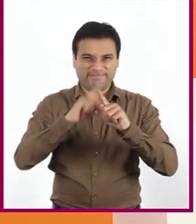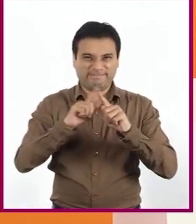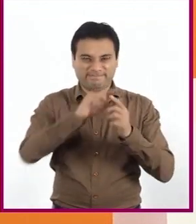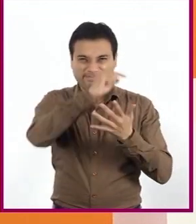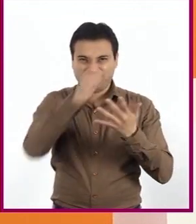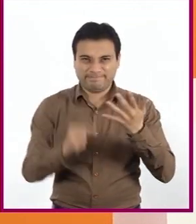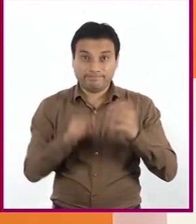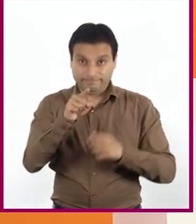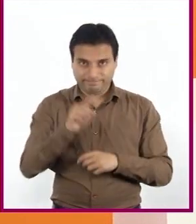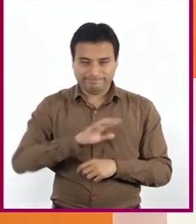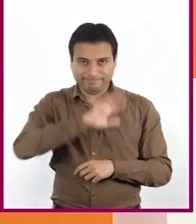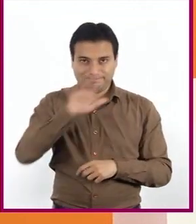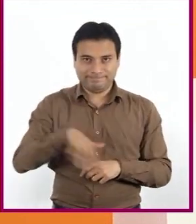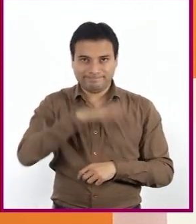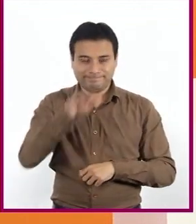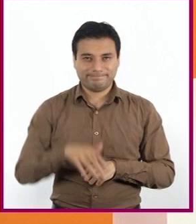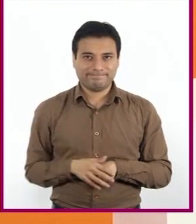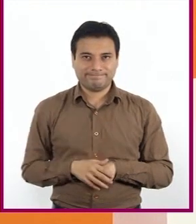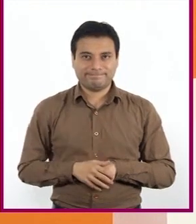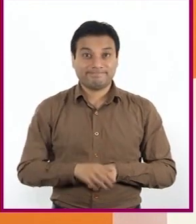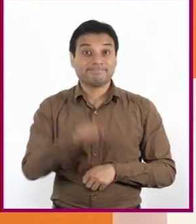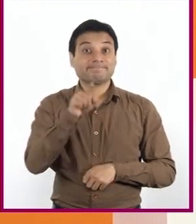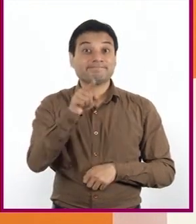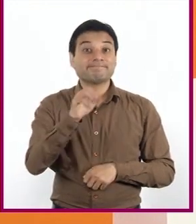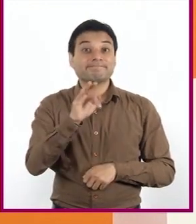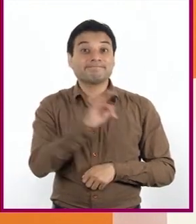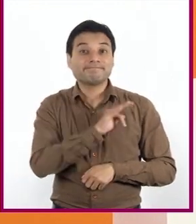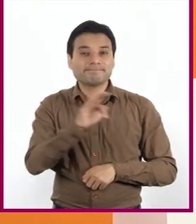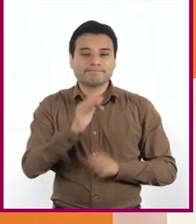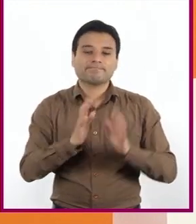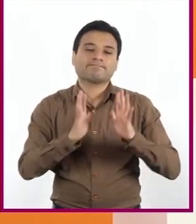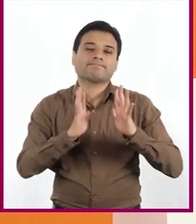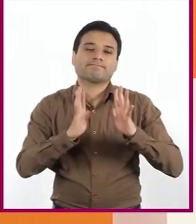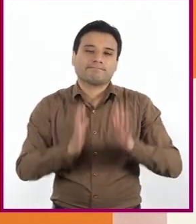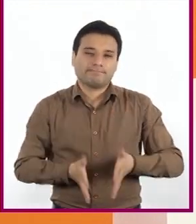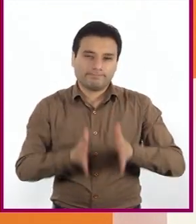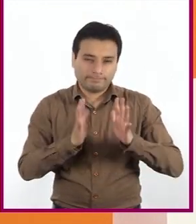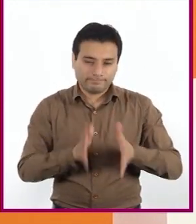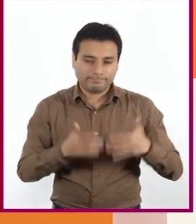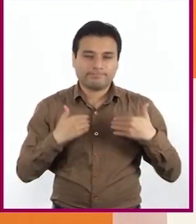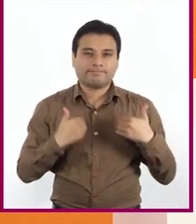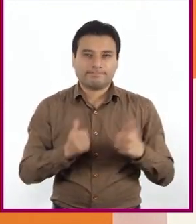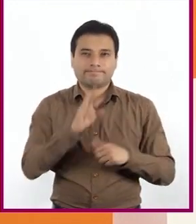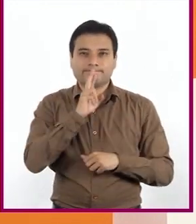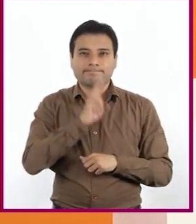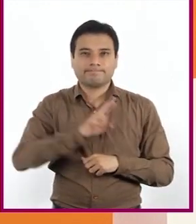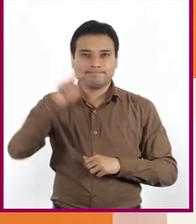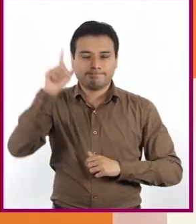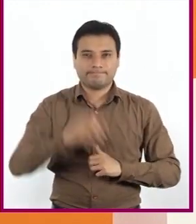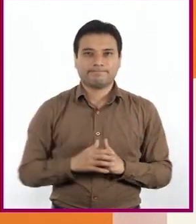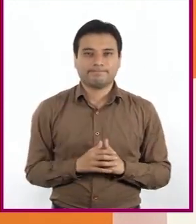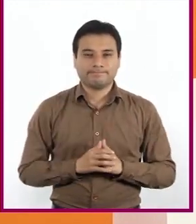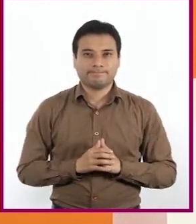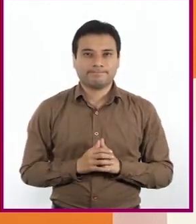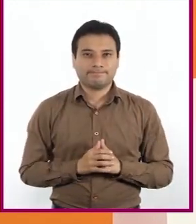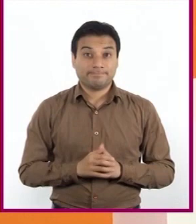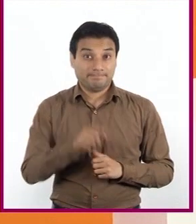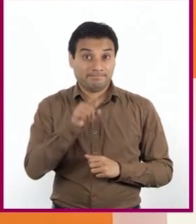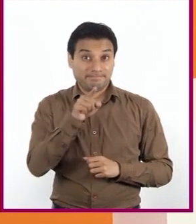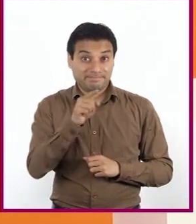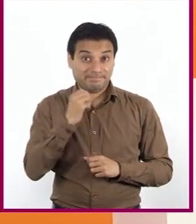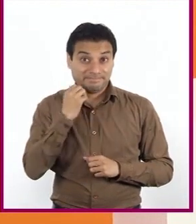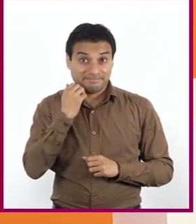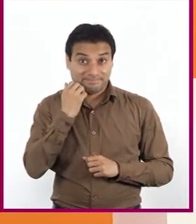durante la sesión. Con ello podrán ubicar mejor las zonas por donde estuvieron los olmecas. Si quieren tener